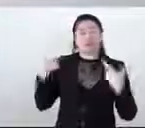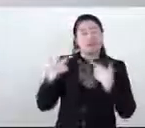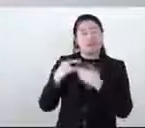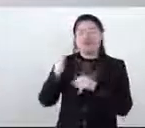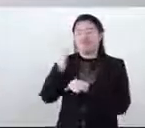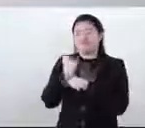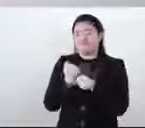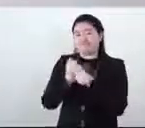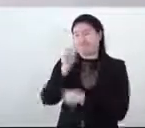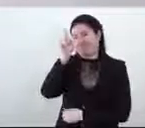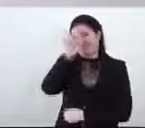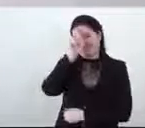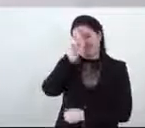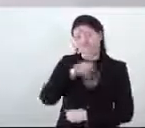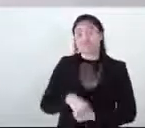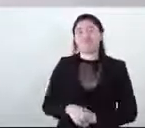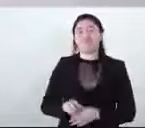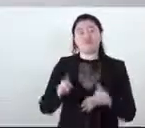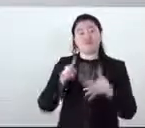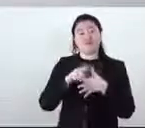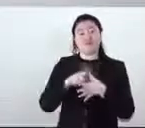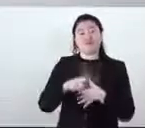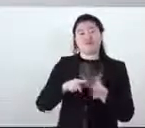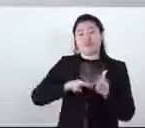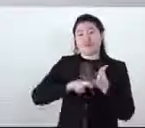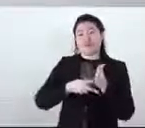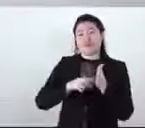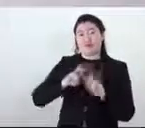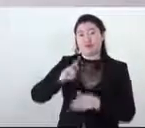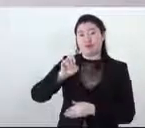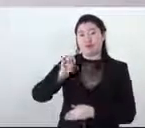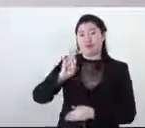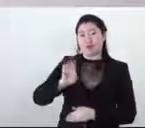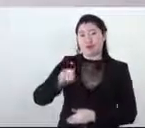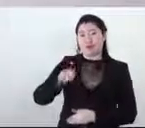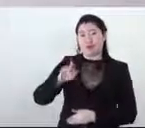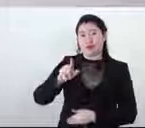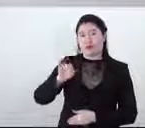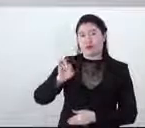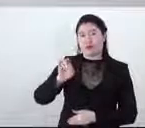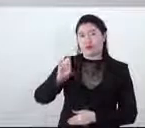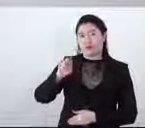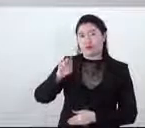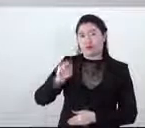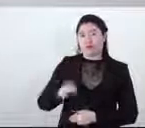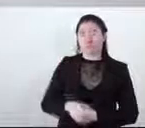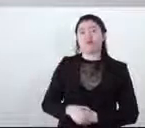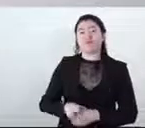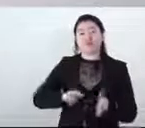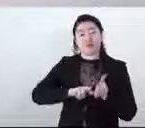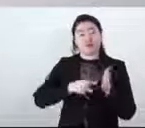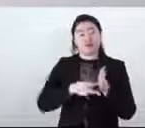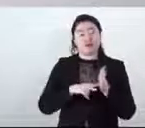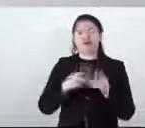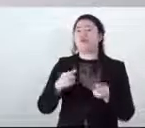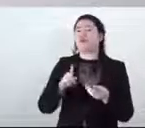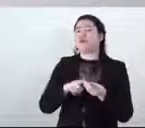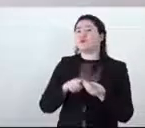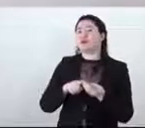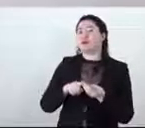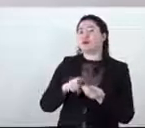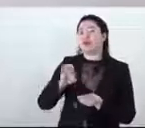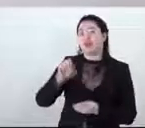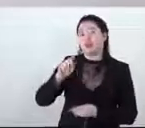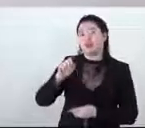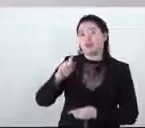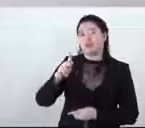y consultor. Ingeniero Rubén Alfonso Ochoa Torres, ingeniero civil por la ENEPA Catlán,